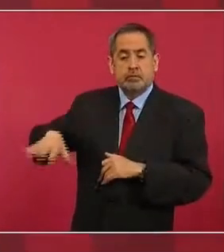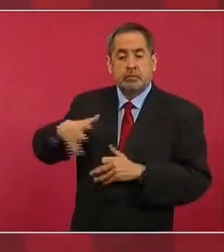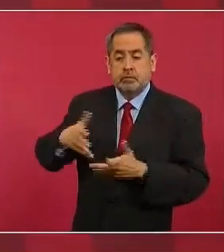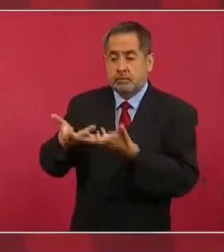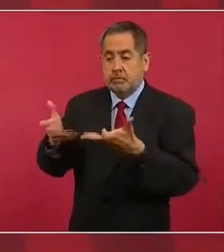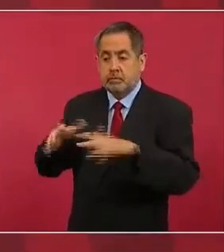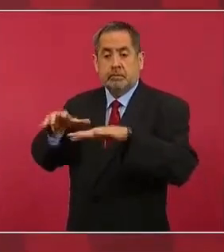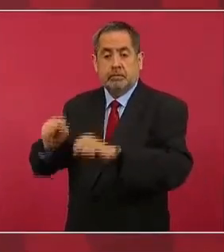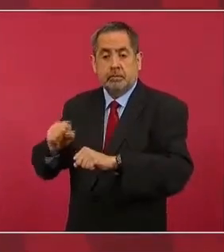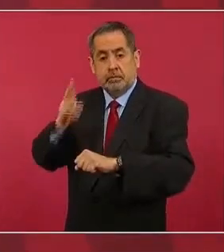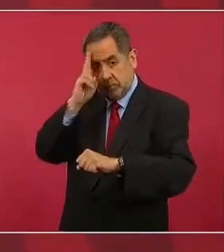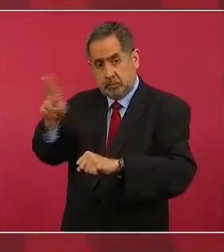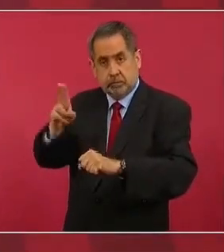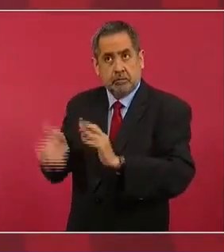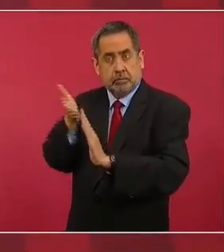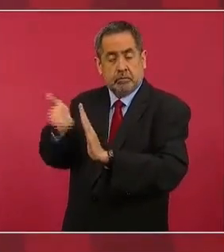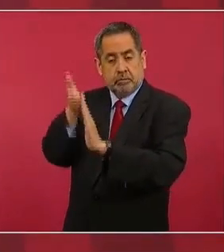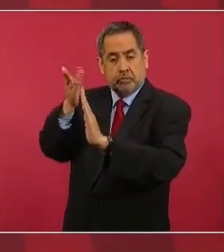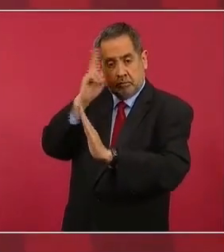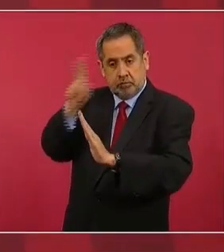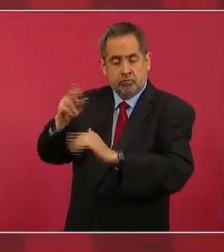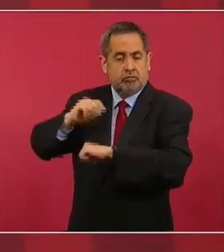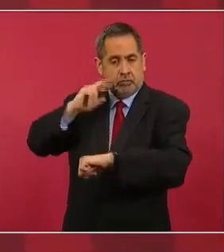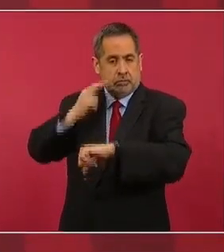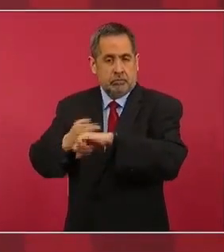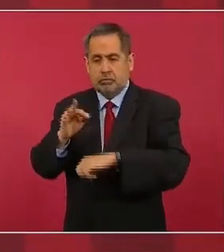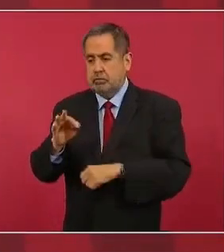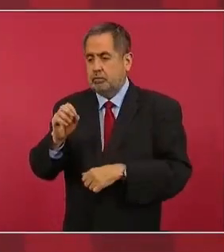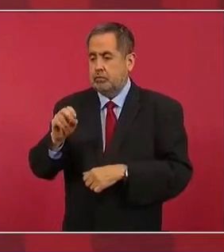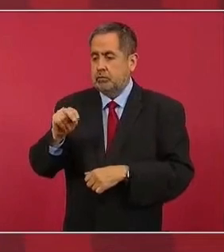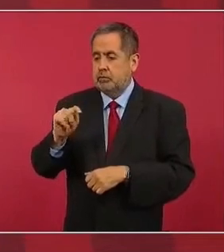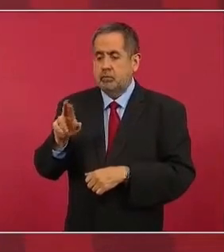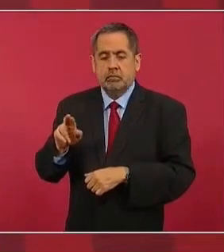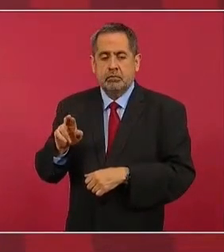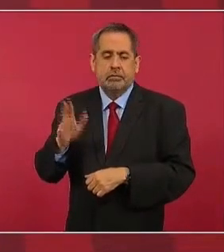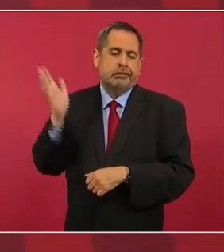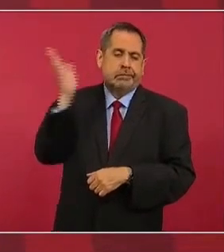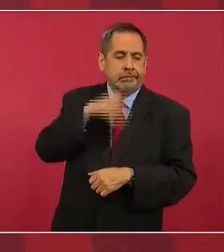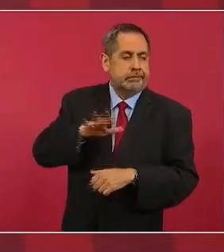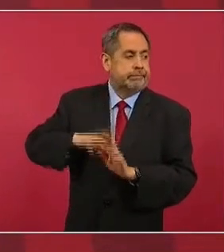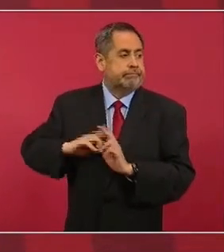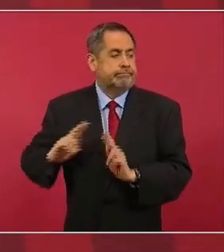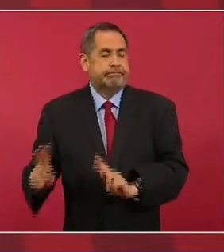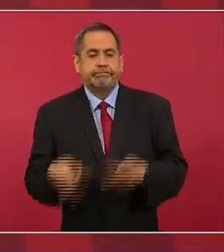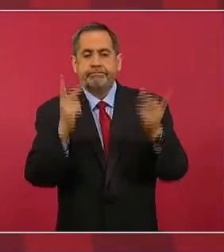Fonatur, una reserva.